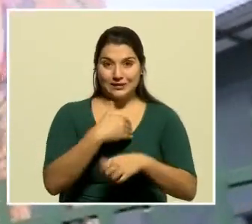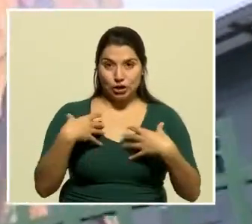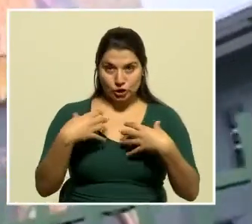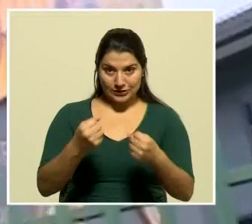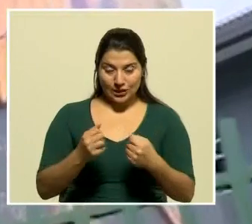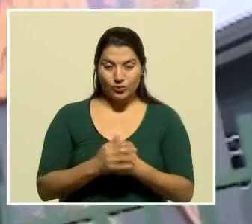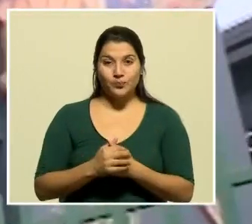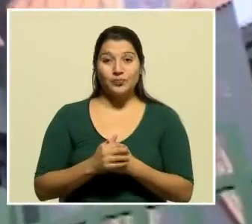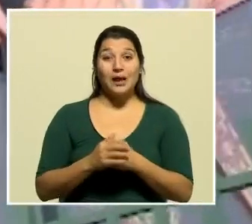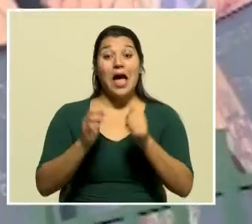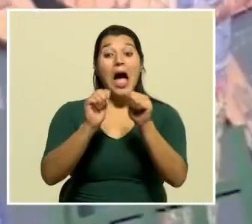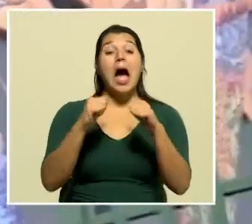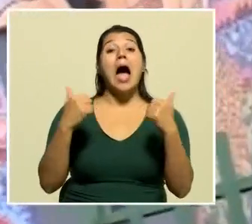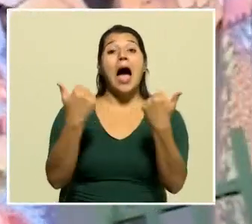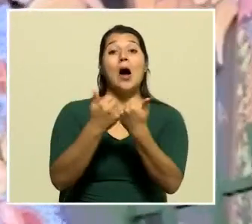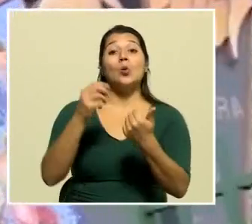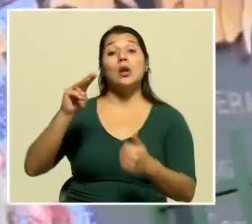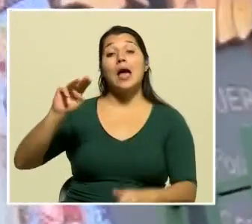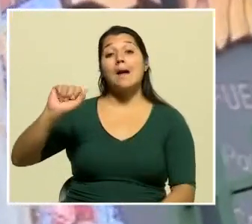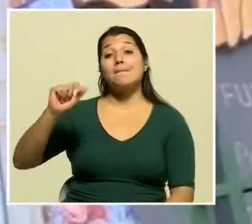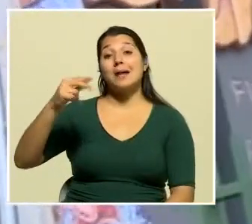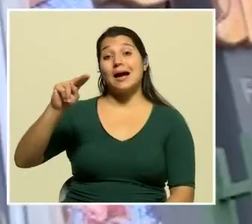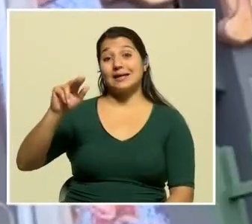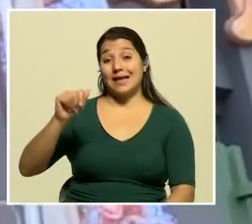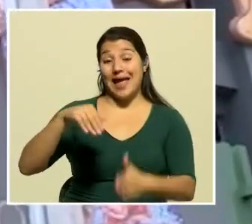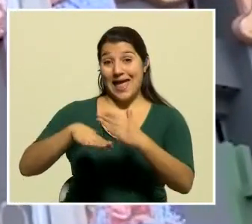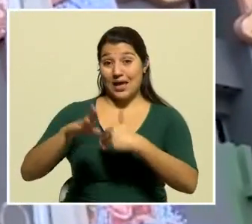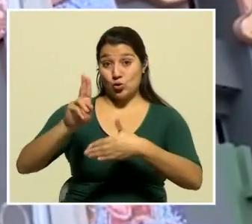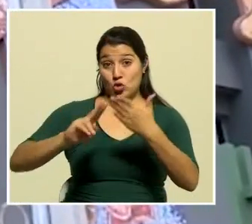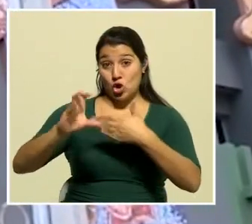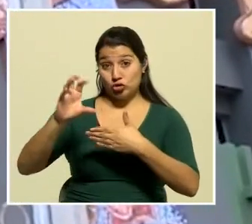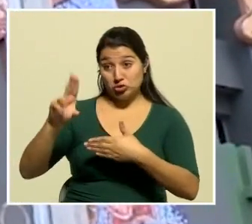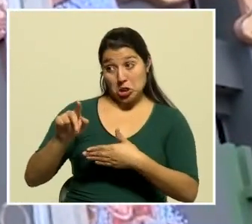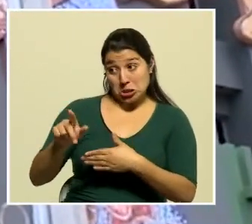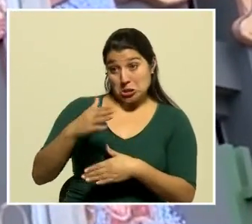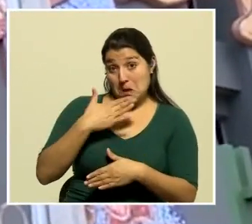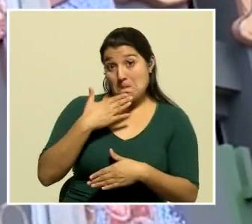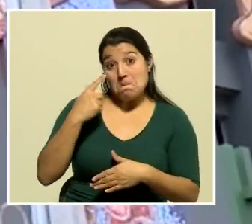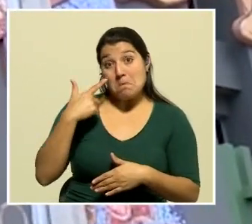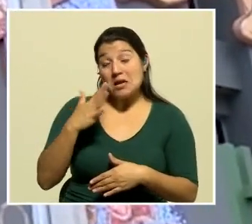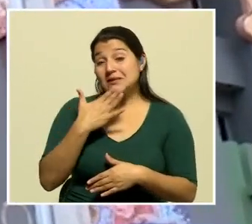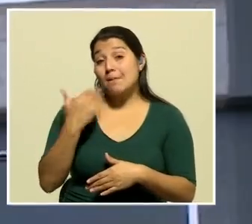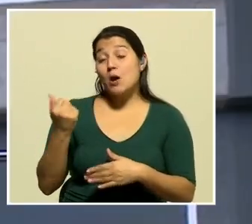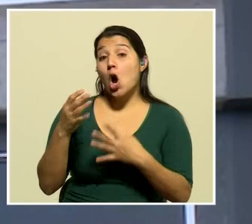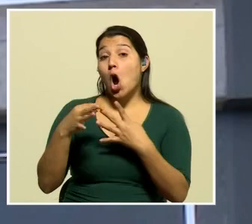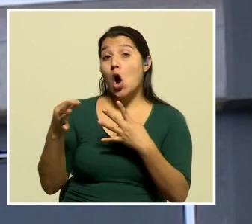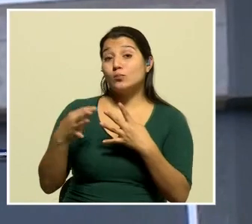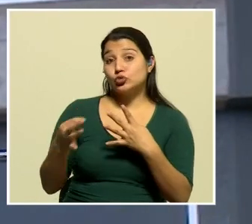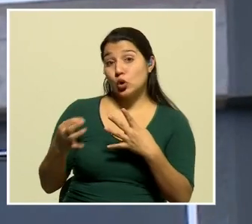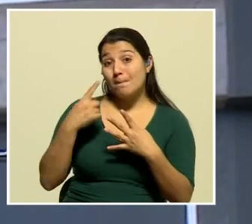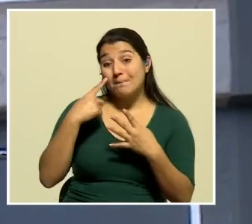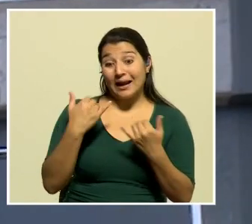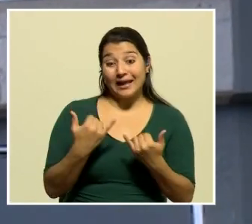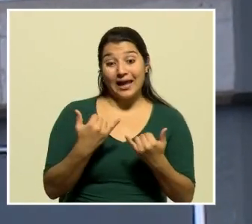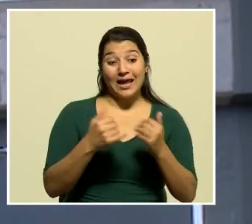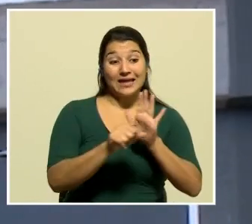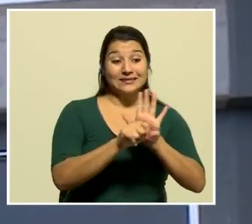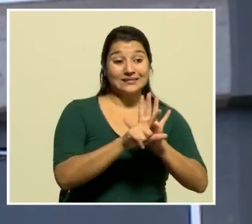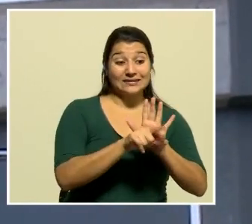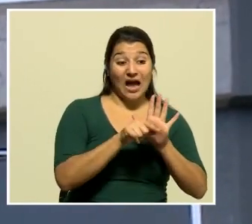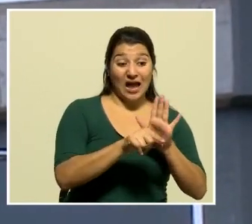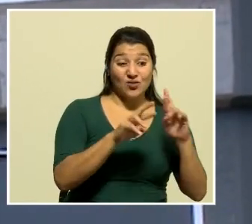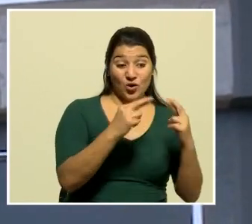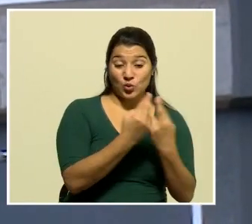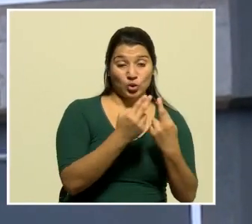El aula magna de la Universidad de Costa Rica es la opción más llamativa para trasladar las sesiones del plenario legislativo y